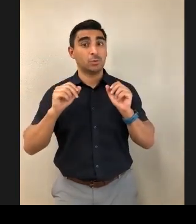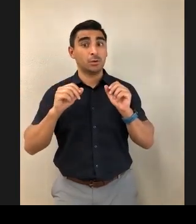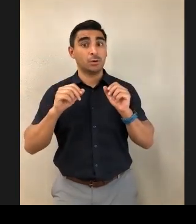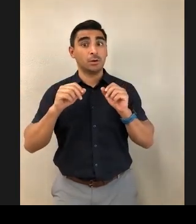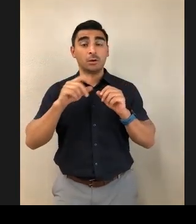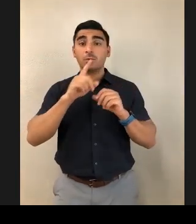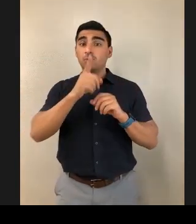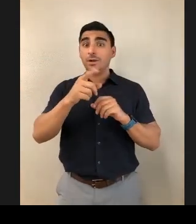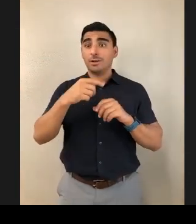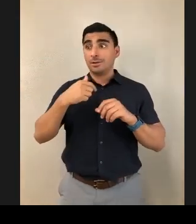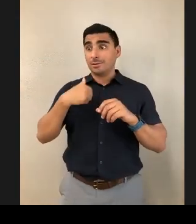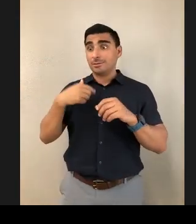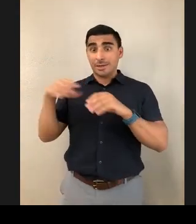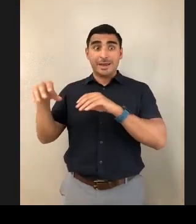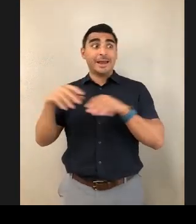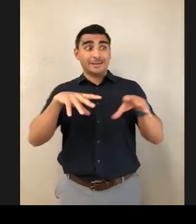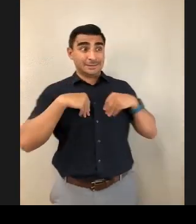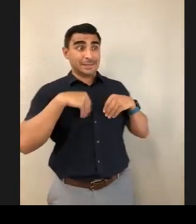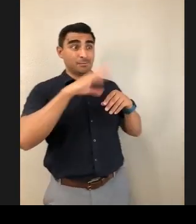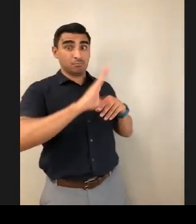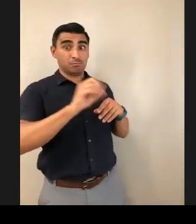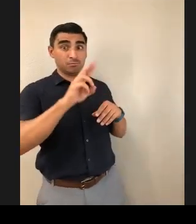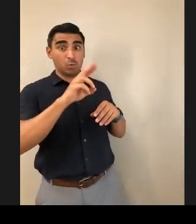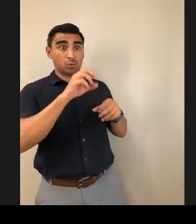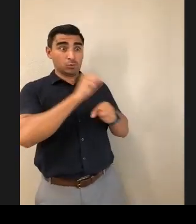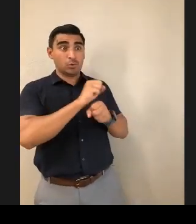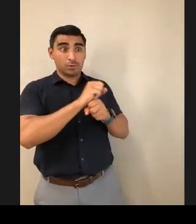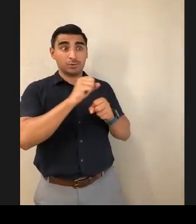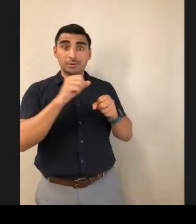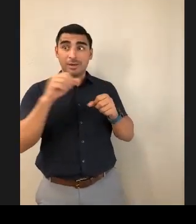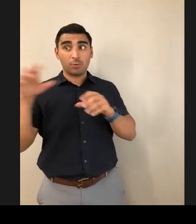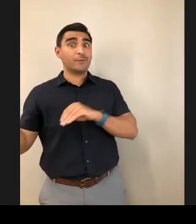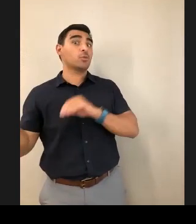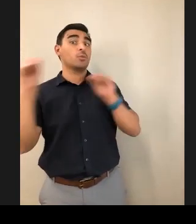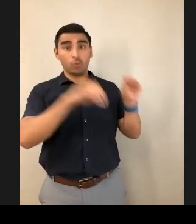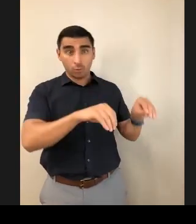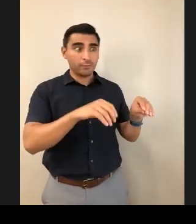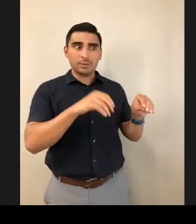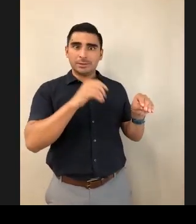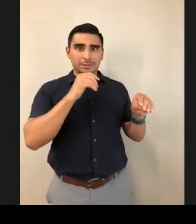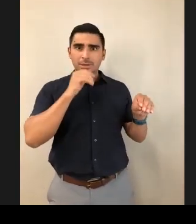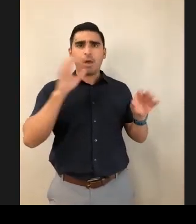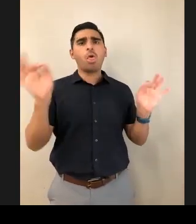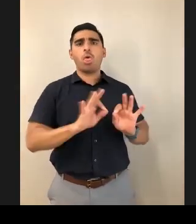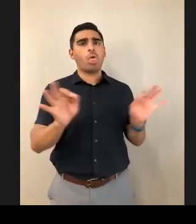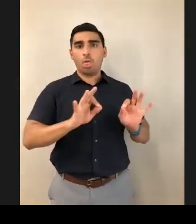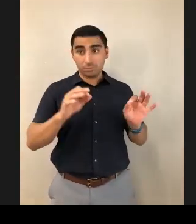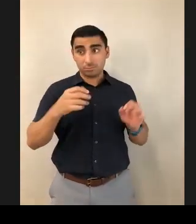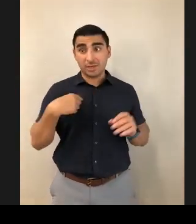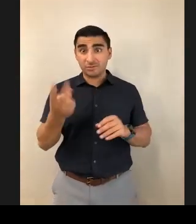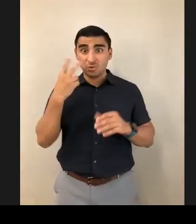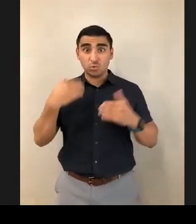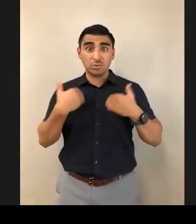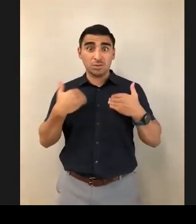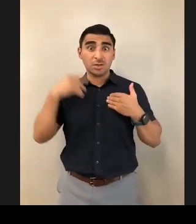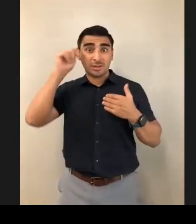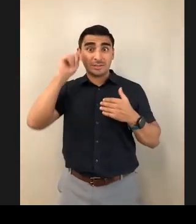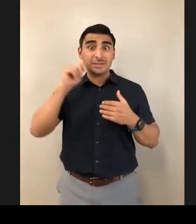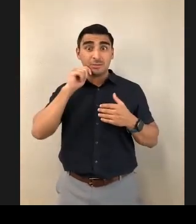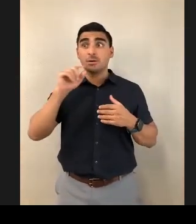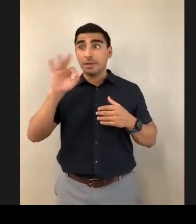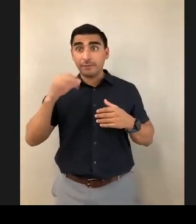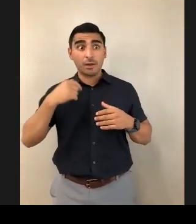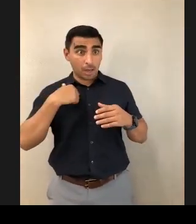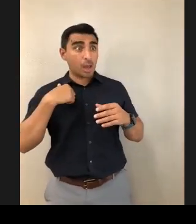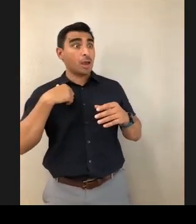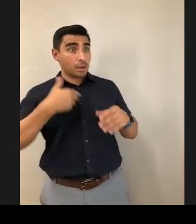Estoy solicitando esta posición. Tengo 2 jóvenes adolescentes, tengo mi familia y no es algo que tome a